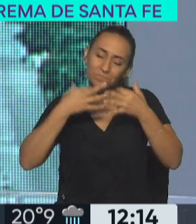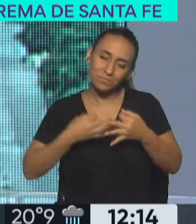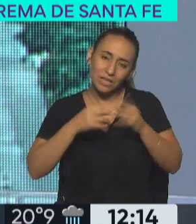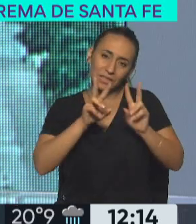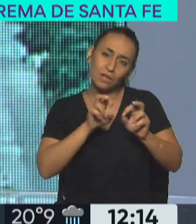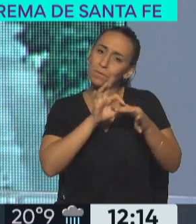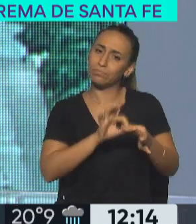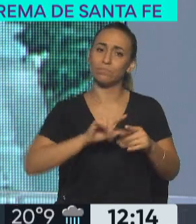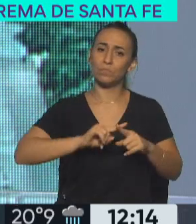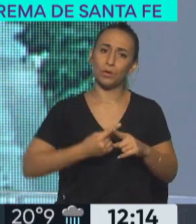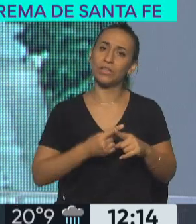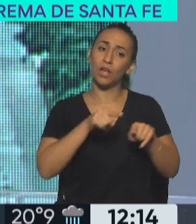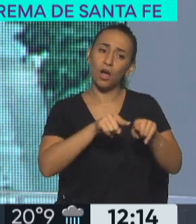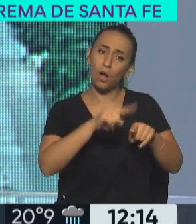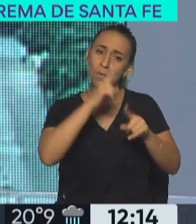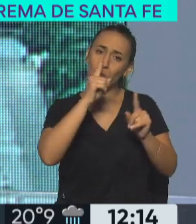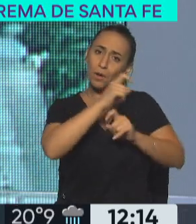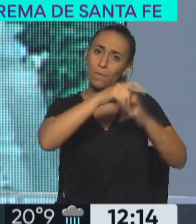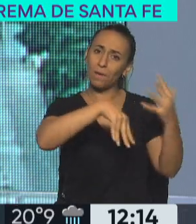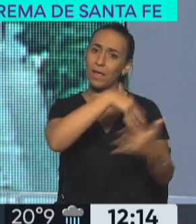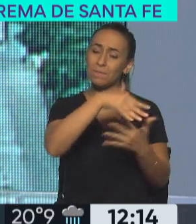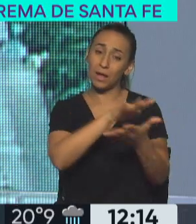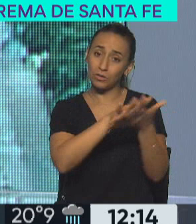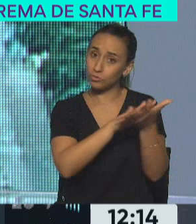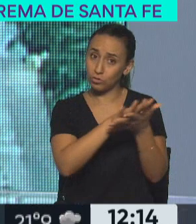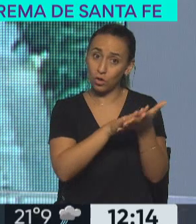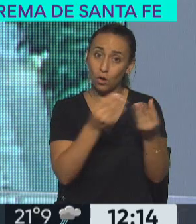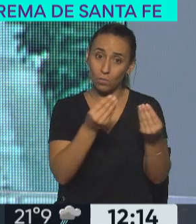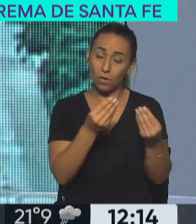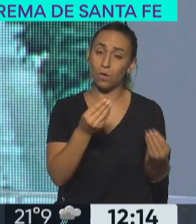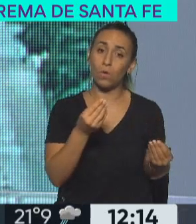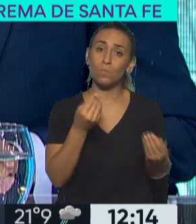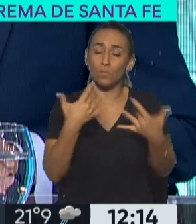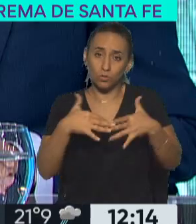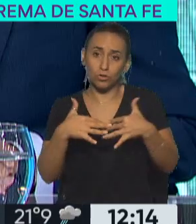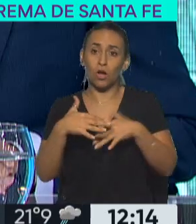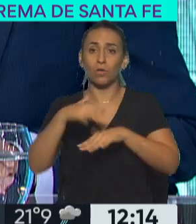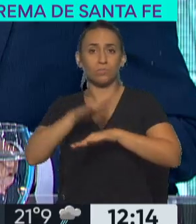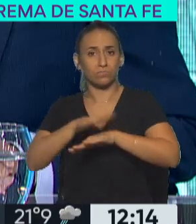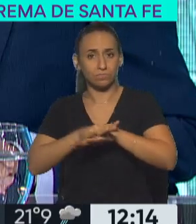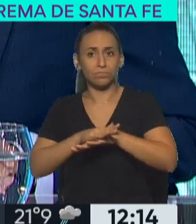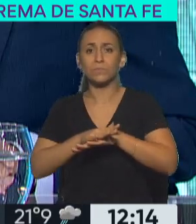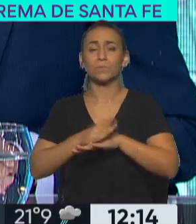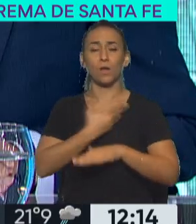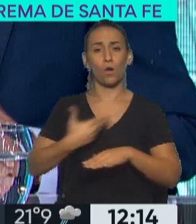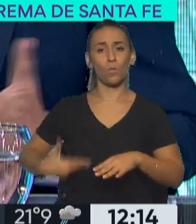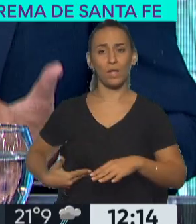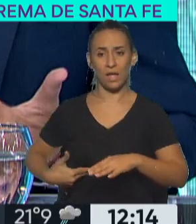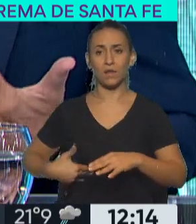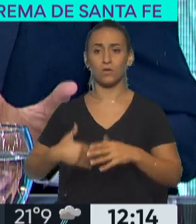Ajá. Estos problemas se resuelven con mucha institucionalidad. Sí. Y para eso hay que